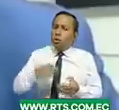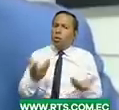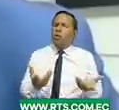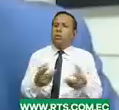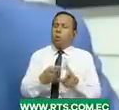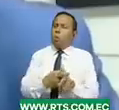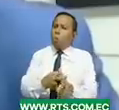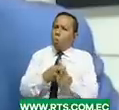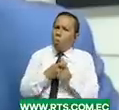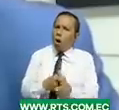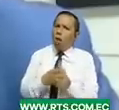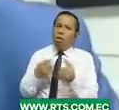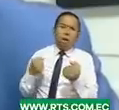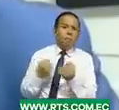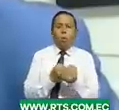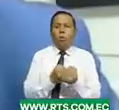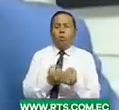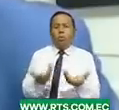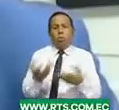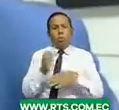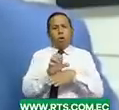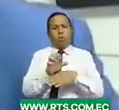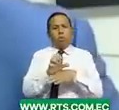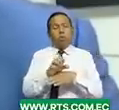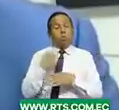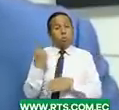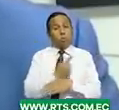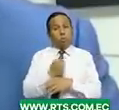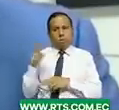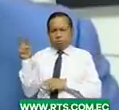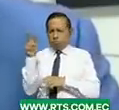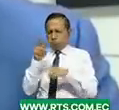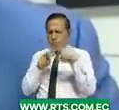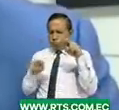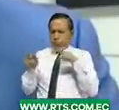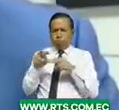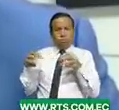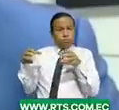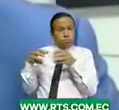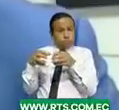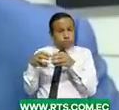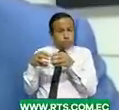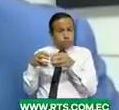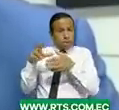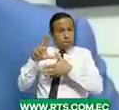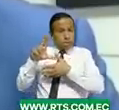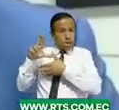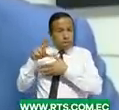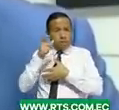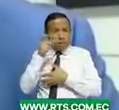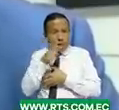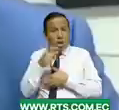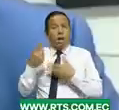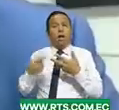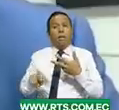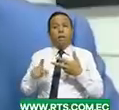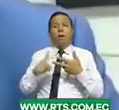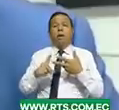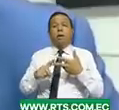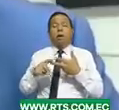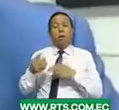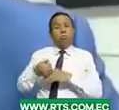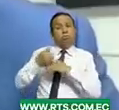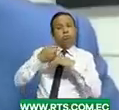Ecuador. De hecho, estamos analizando tanto la Federación Latinoamericana de Fiscales como la Federación Latinoamericana de Magistrados en hacer un